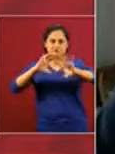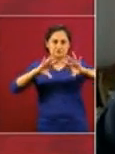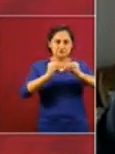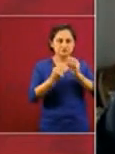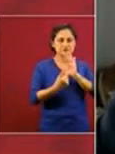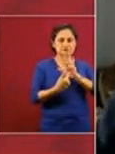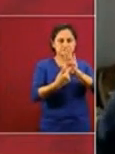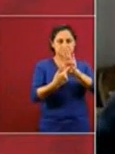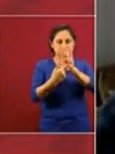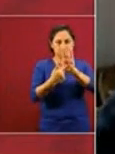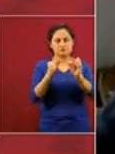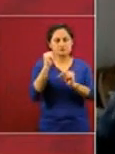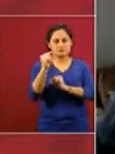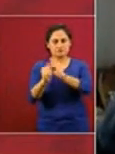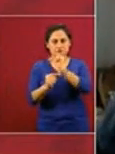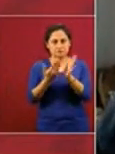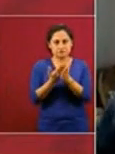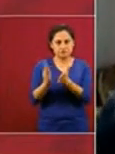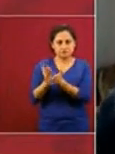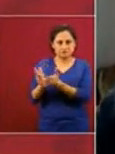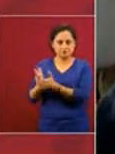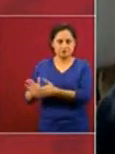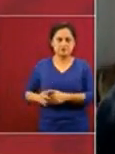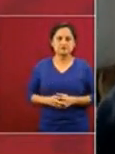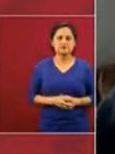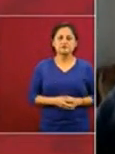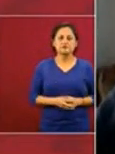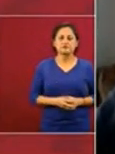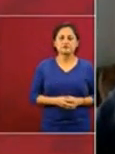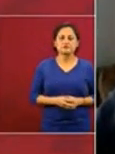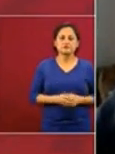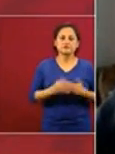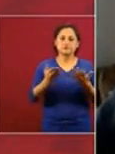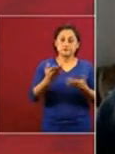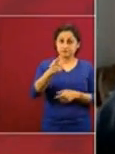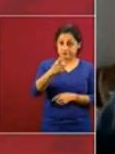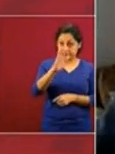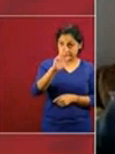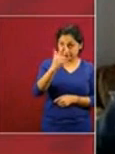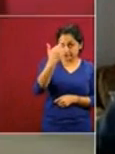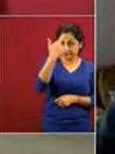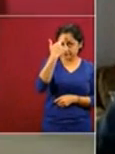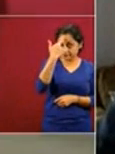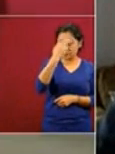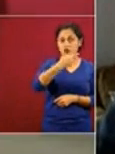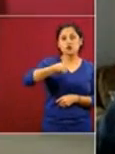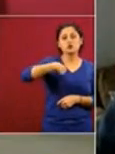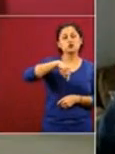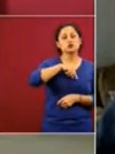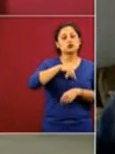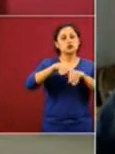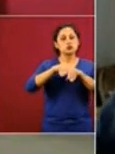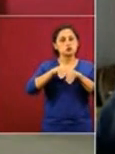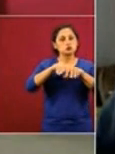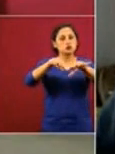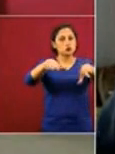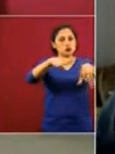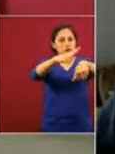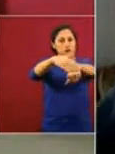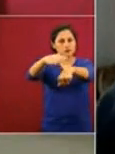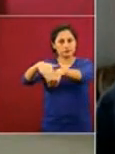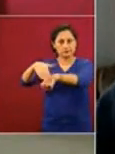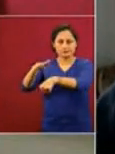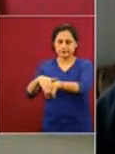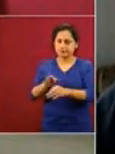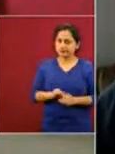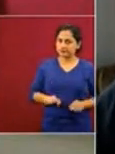humano. Bueno, quizás lo único inevitable a lo mejor era eso, pero una vez que este virus ha infectado al ser humano, todo